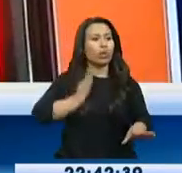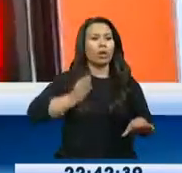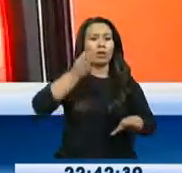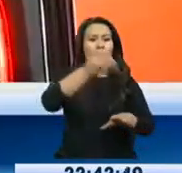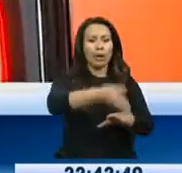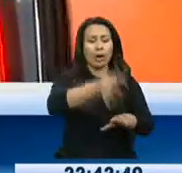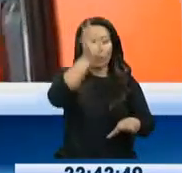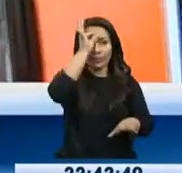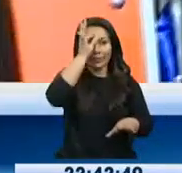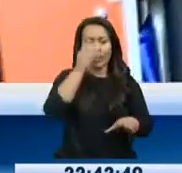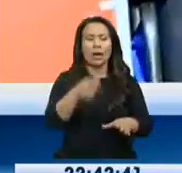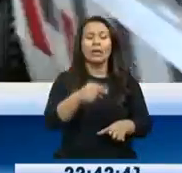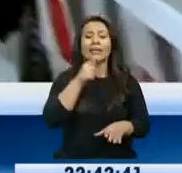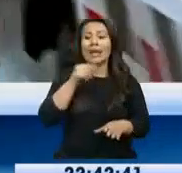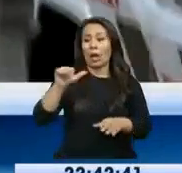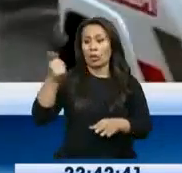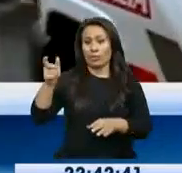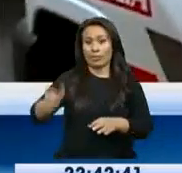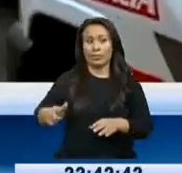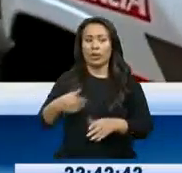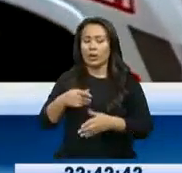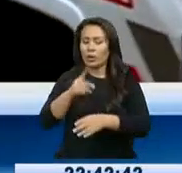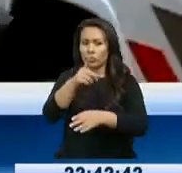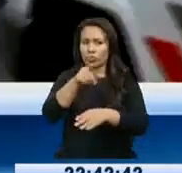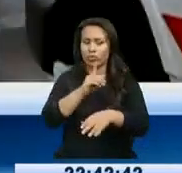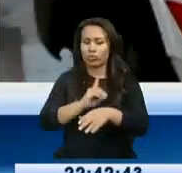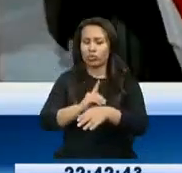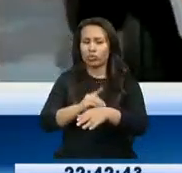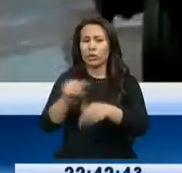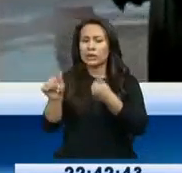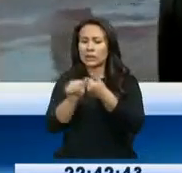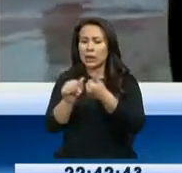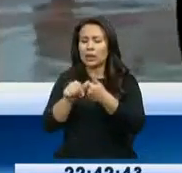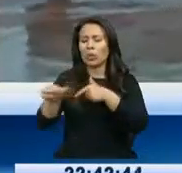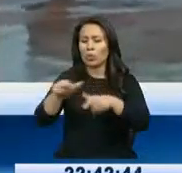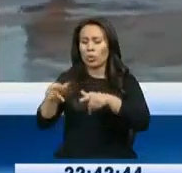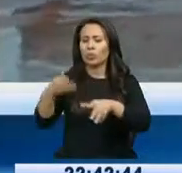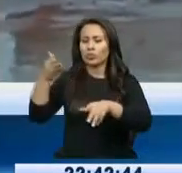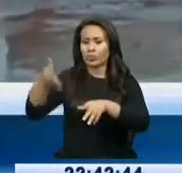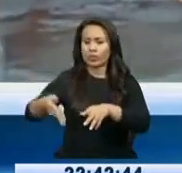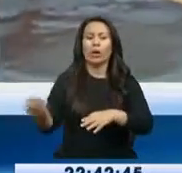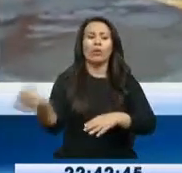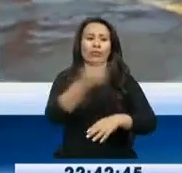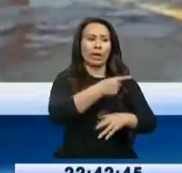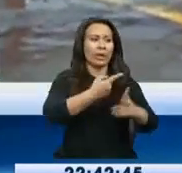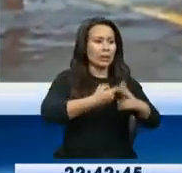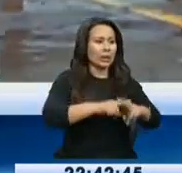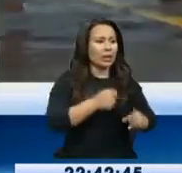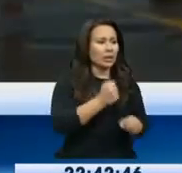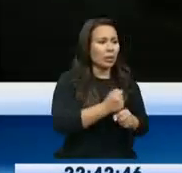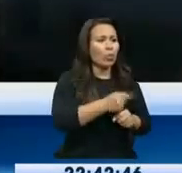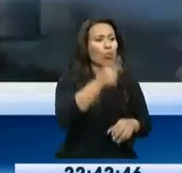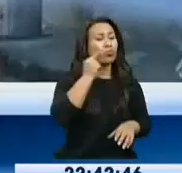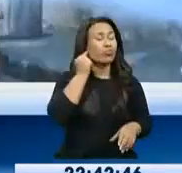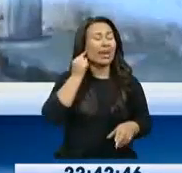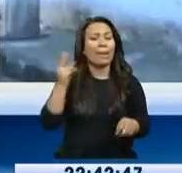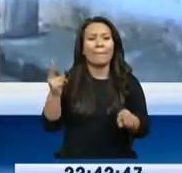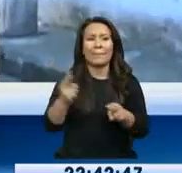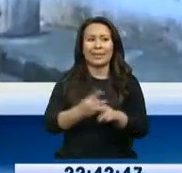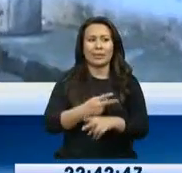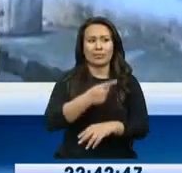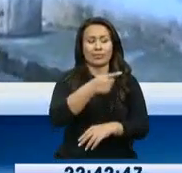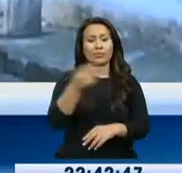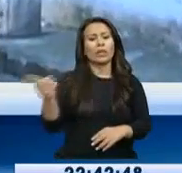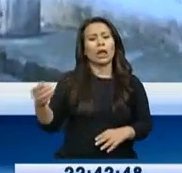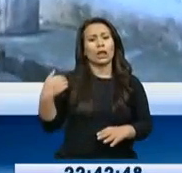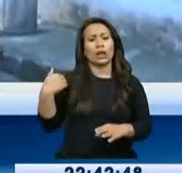de salud mientras el vecino fue atendido en el centro médico del lugar y regresó a su taller a seguir trabajando. Tenía un niño de ella porque